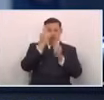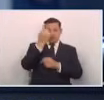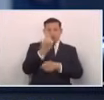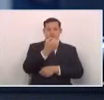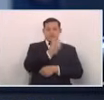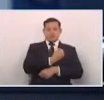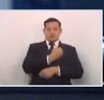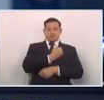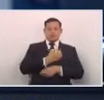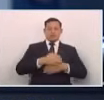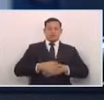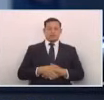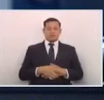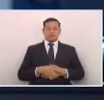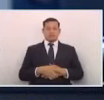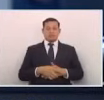víctimas?